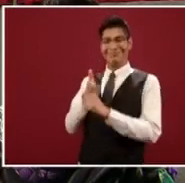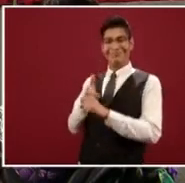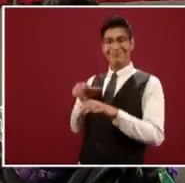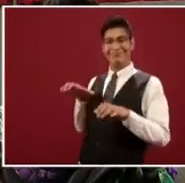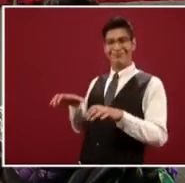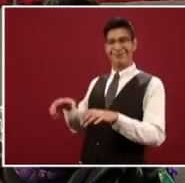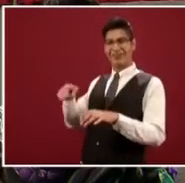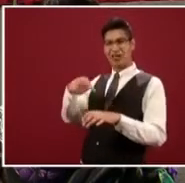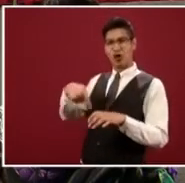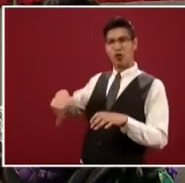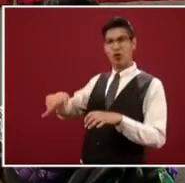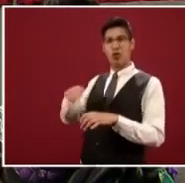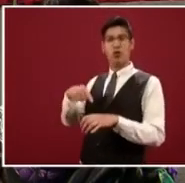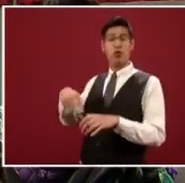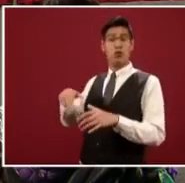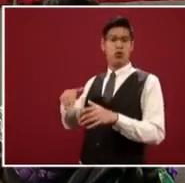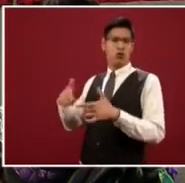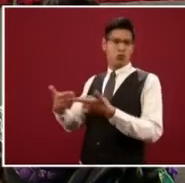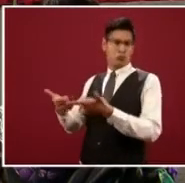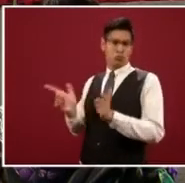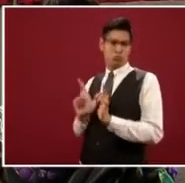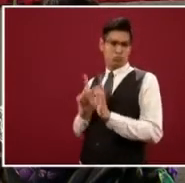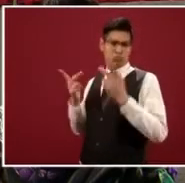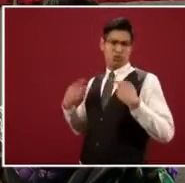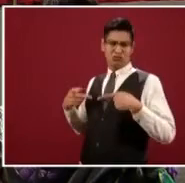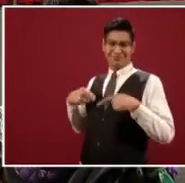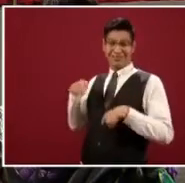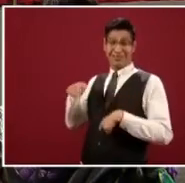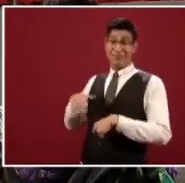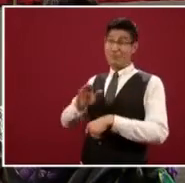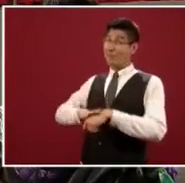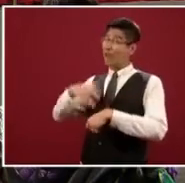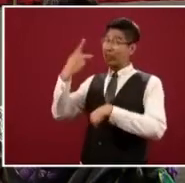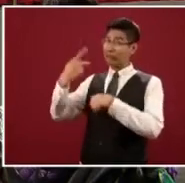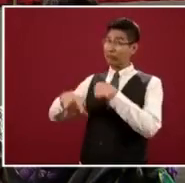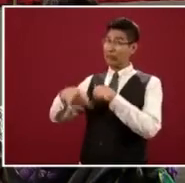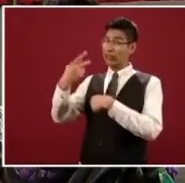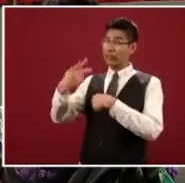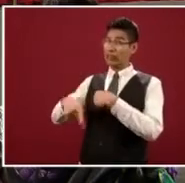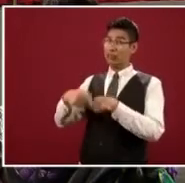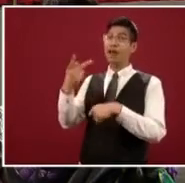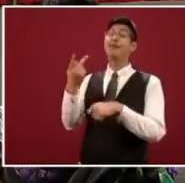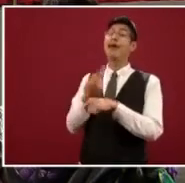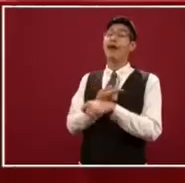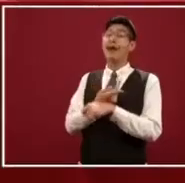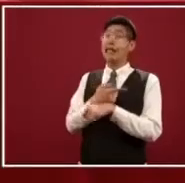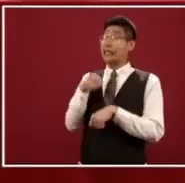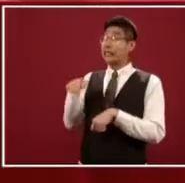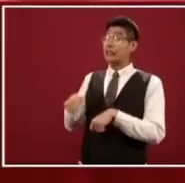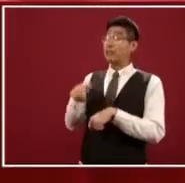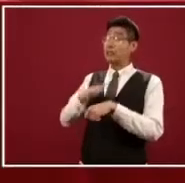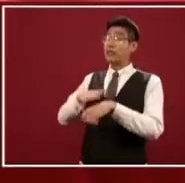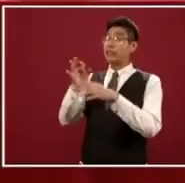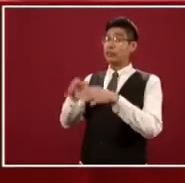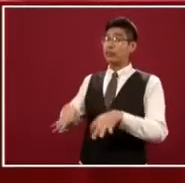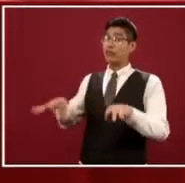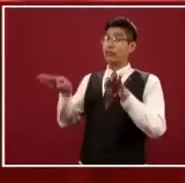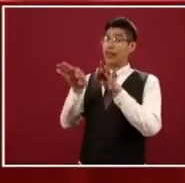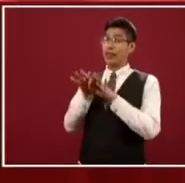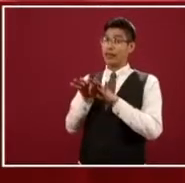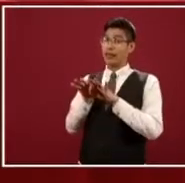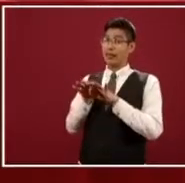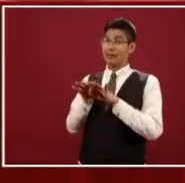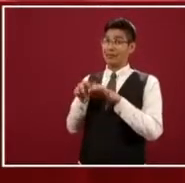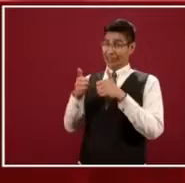grupos importantes de riesgo, en donde todo el poder y la capacidad de su sana distancia debería de tener un enfoque